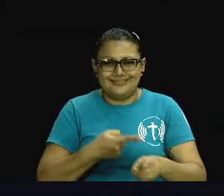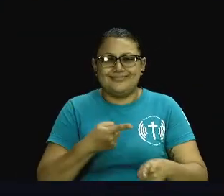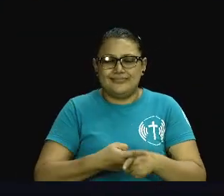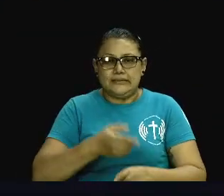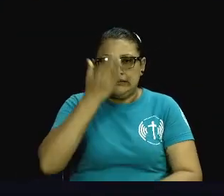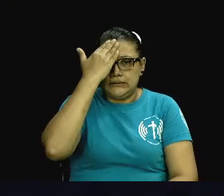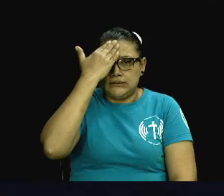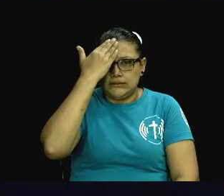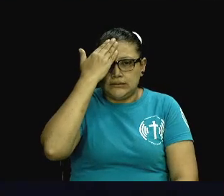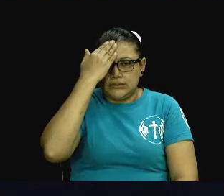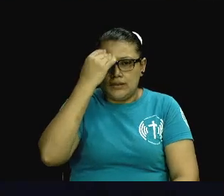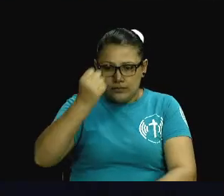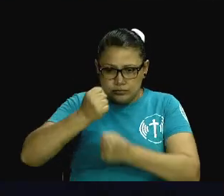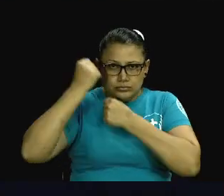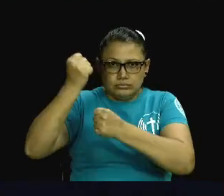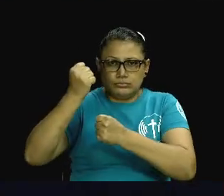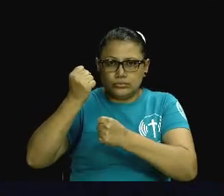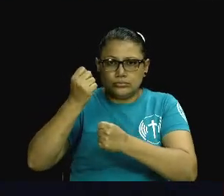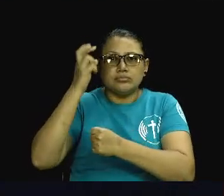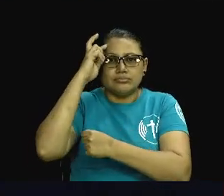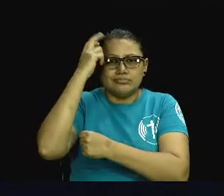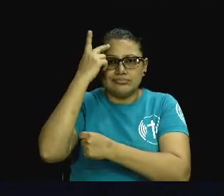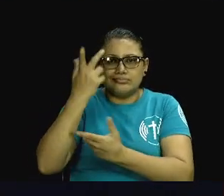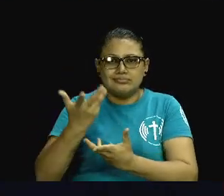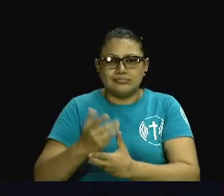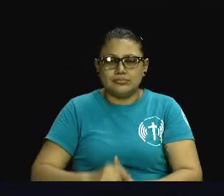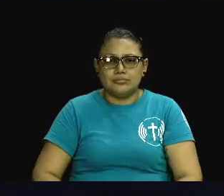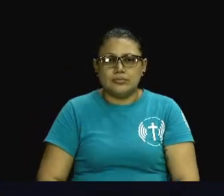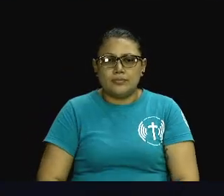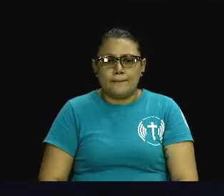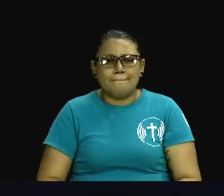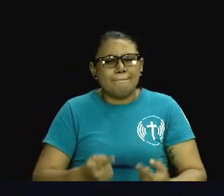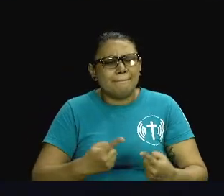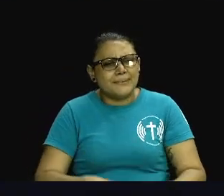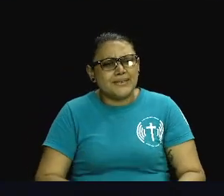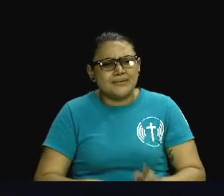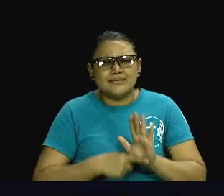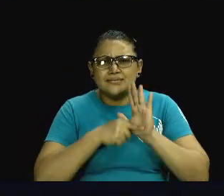poder pero porque te sientes en sequía